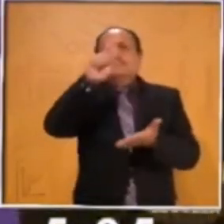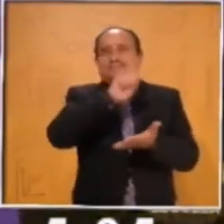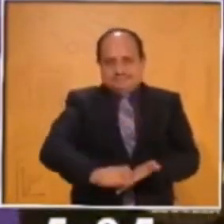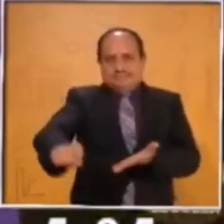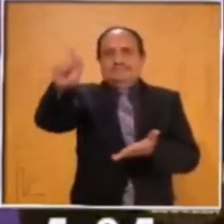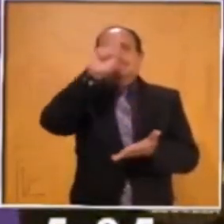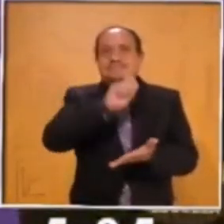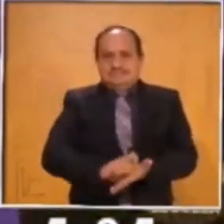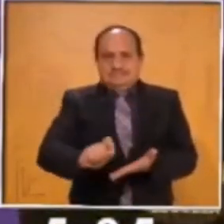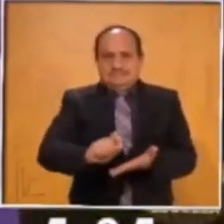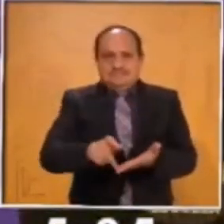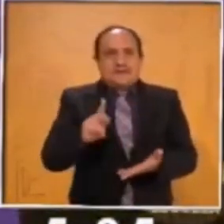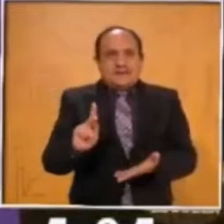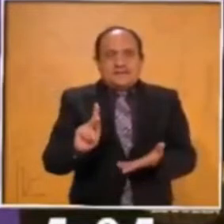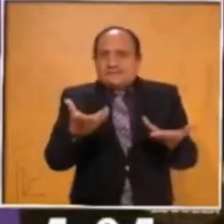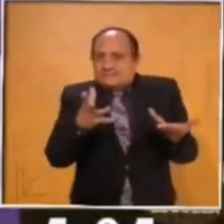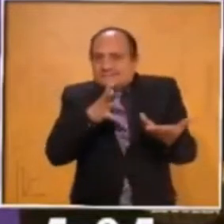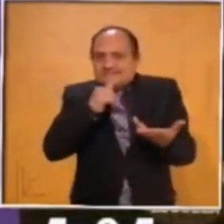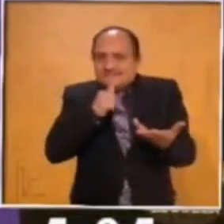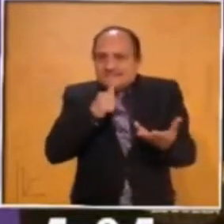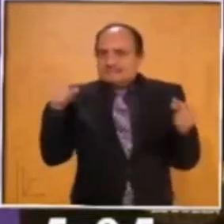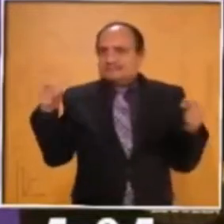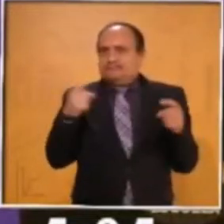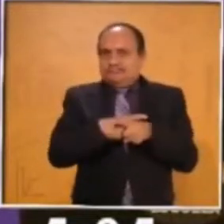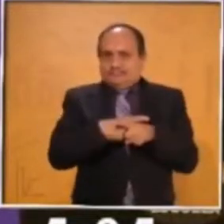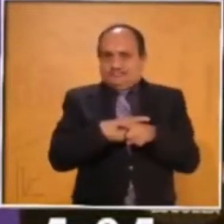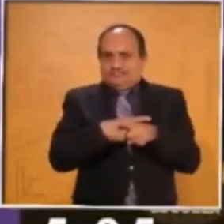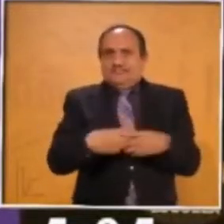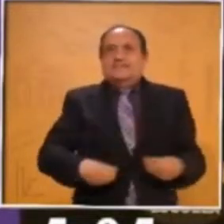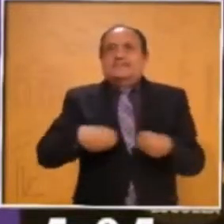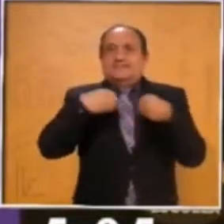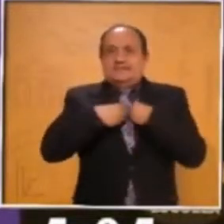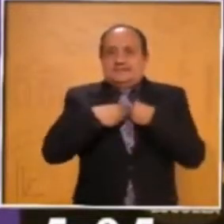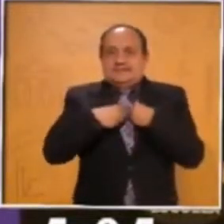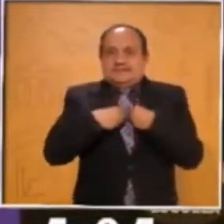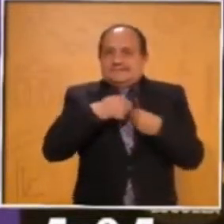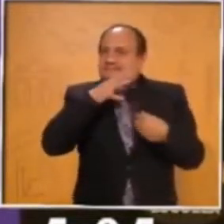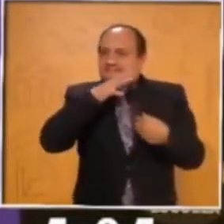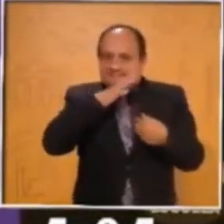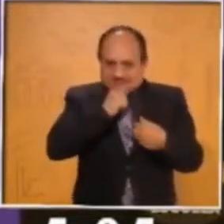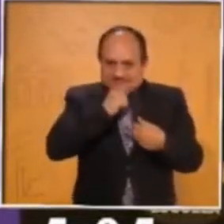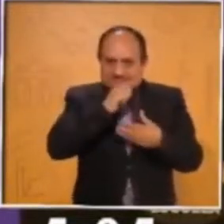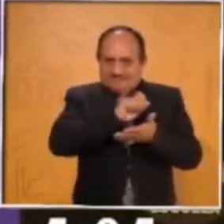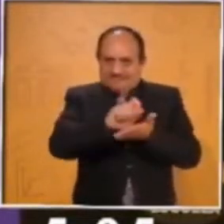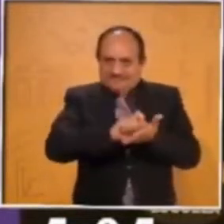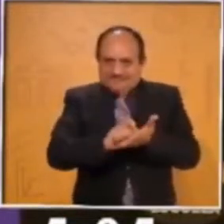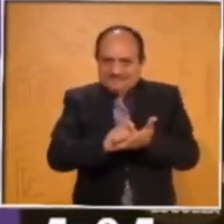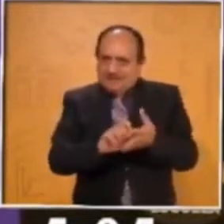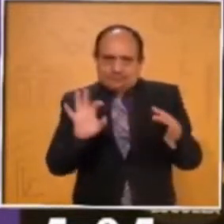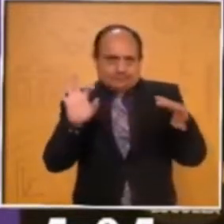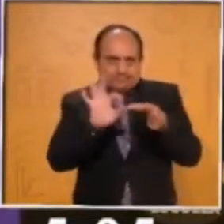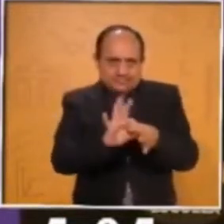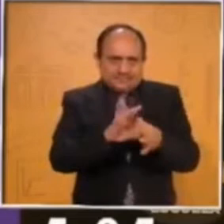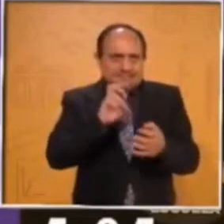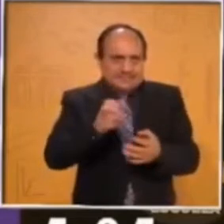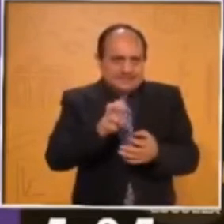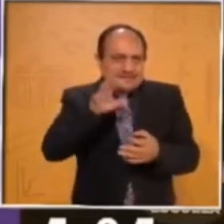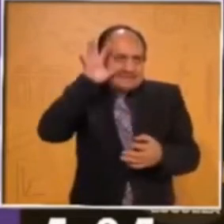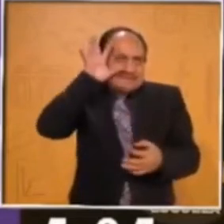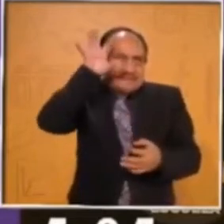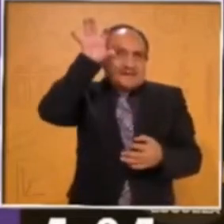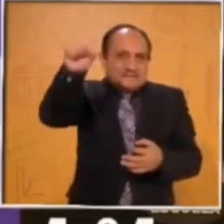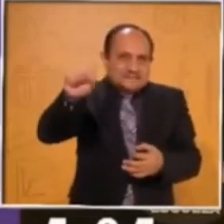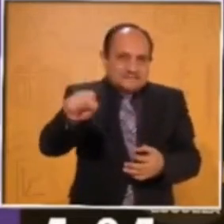reintenta, pero por X o Y situaciones de la vida no logra el concretar ese anhelo o ese